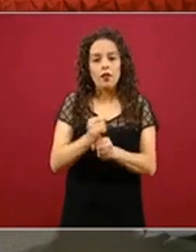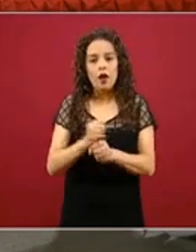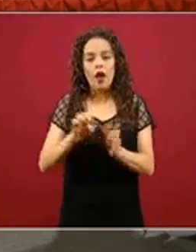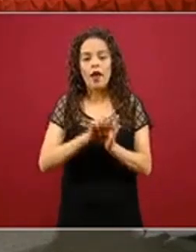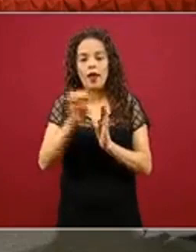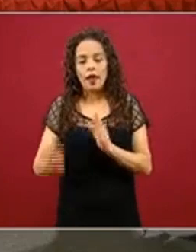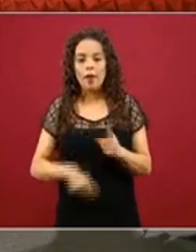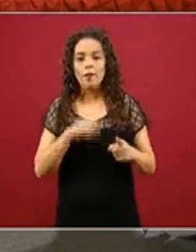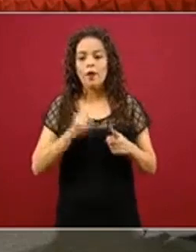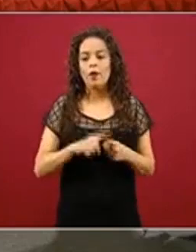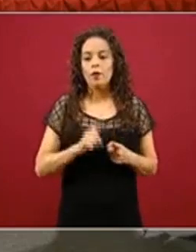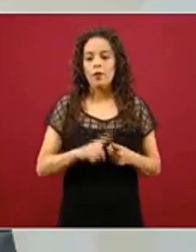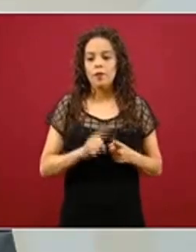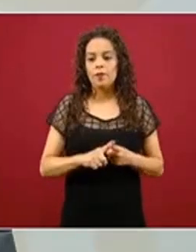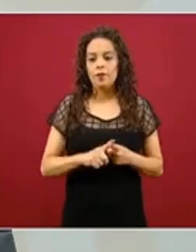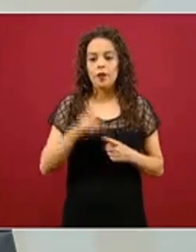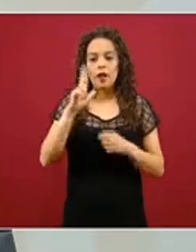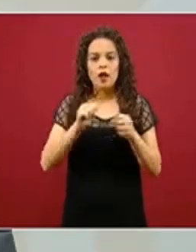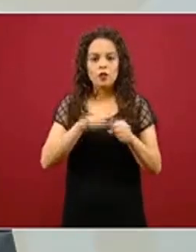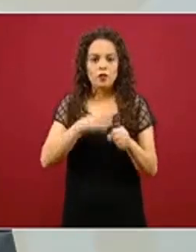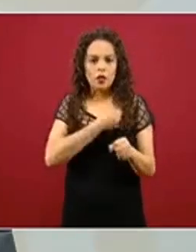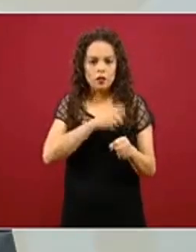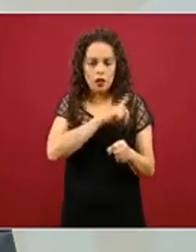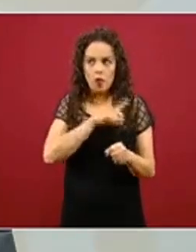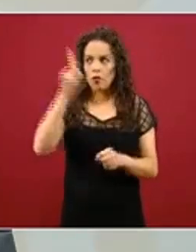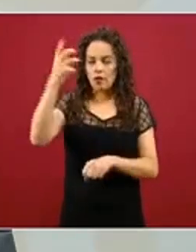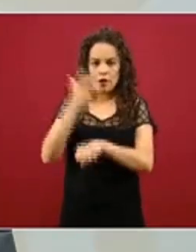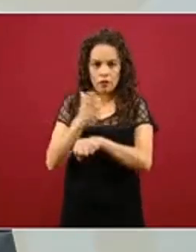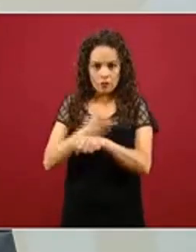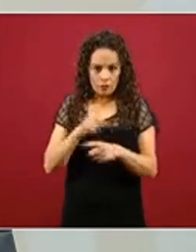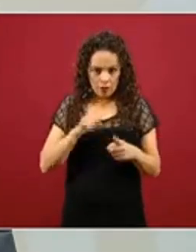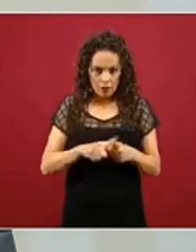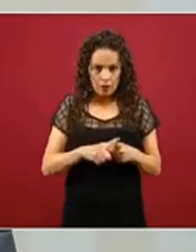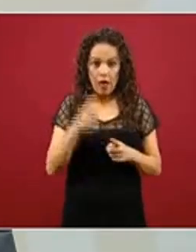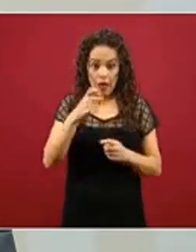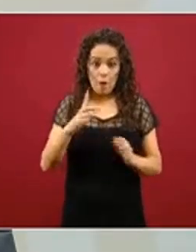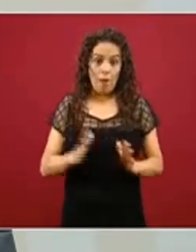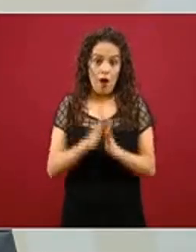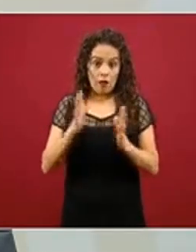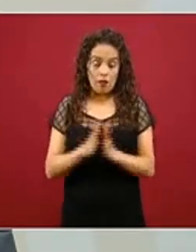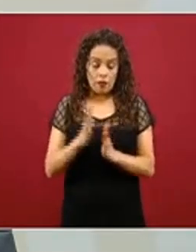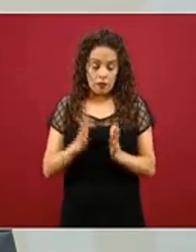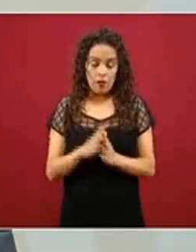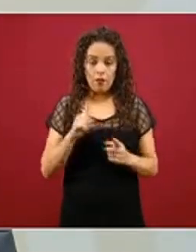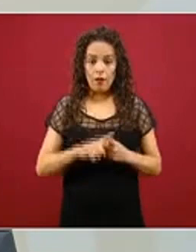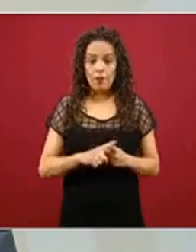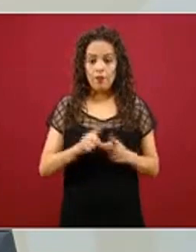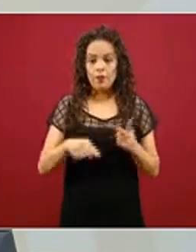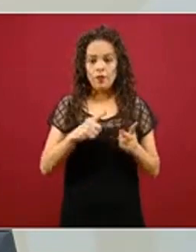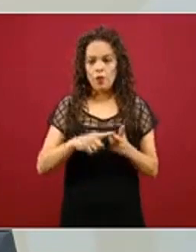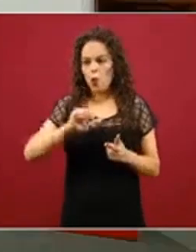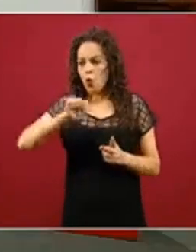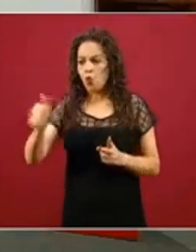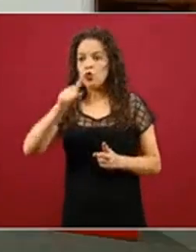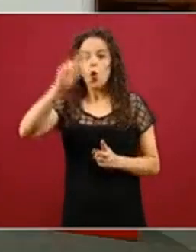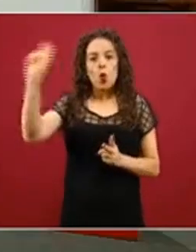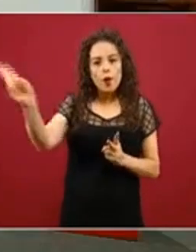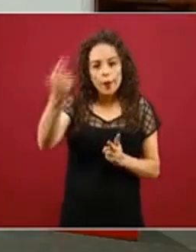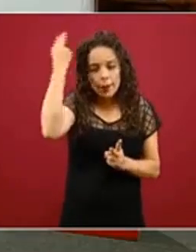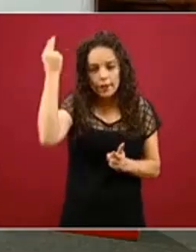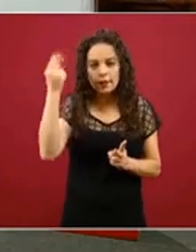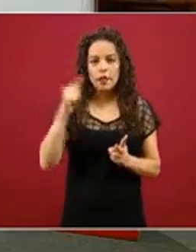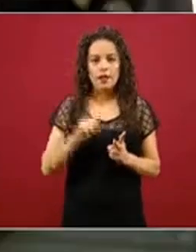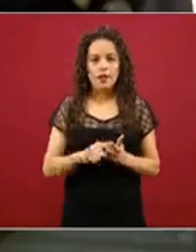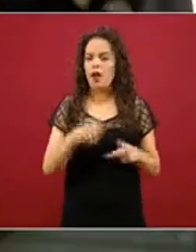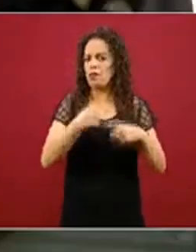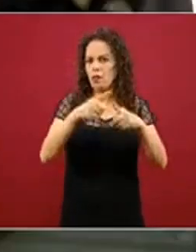de investigación nacionales de salud de Estados Unidos participan en algunos de estos y en otros participan universidades